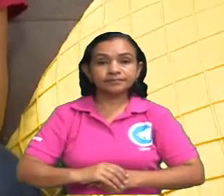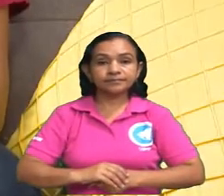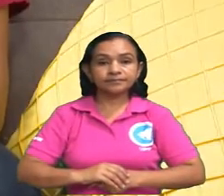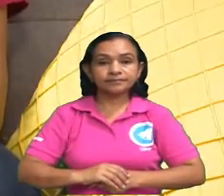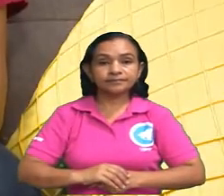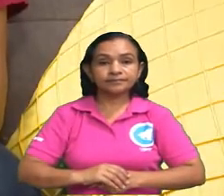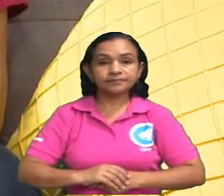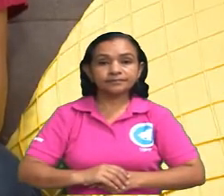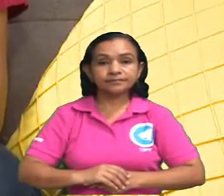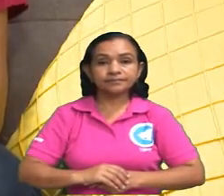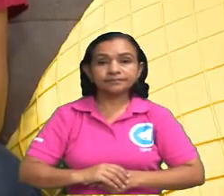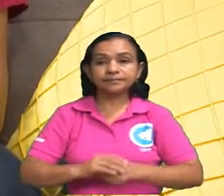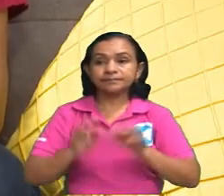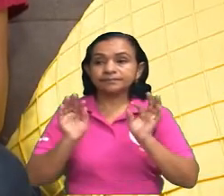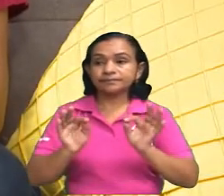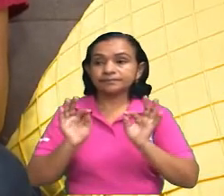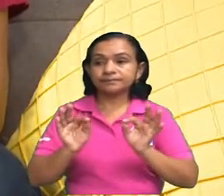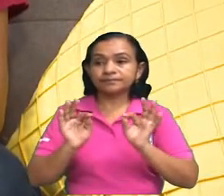Bien,